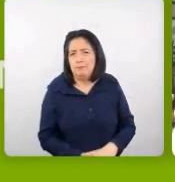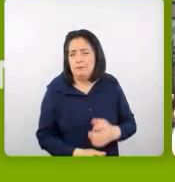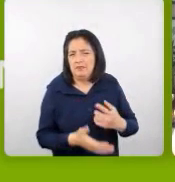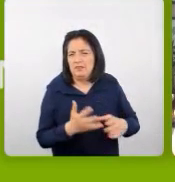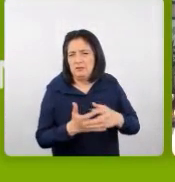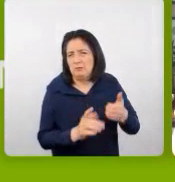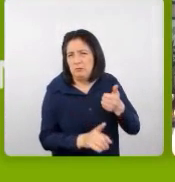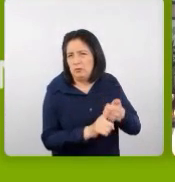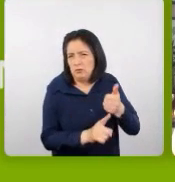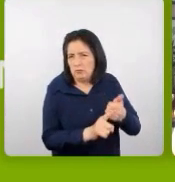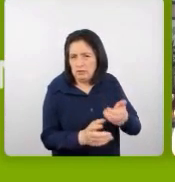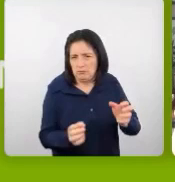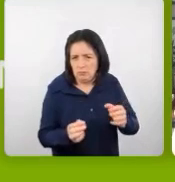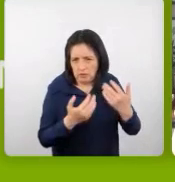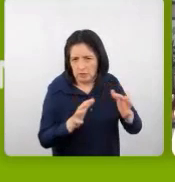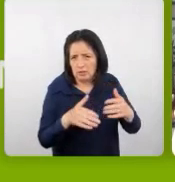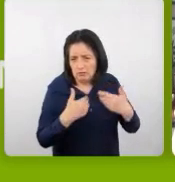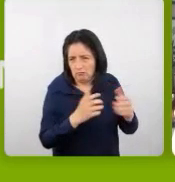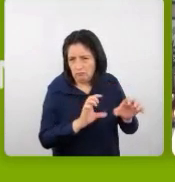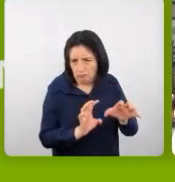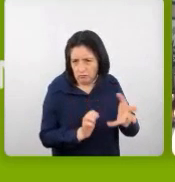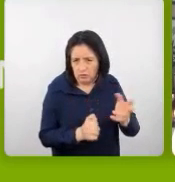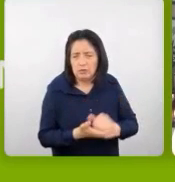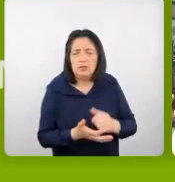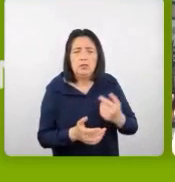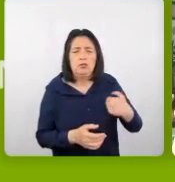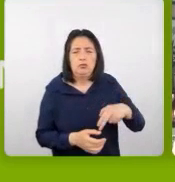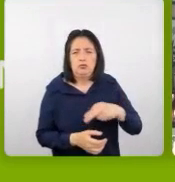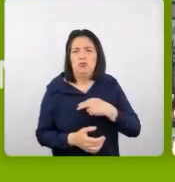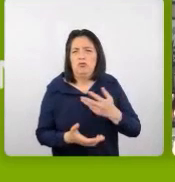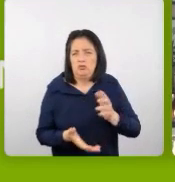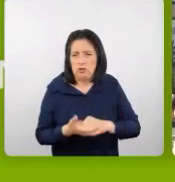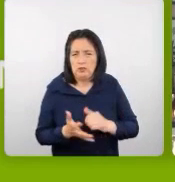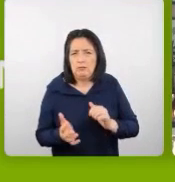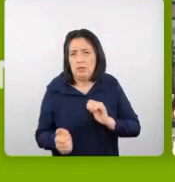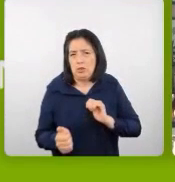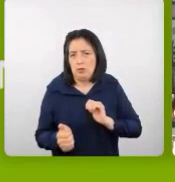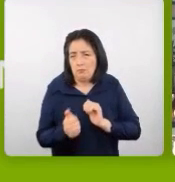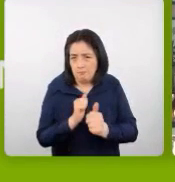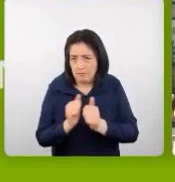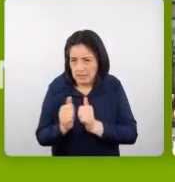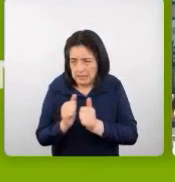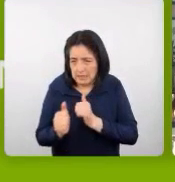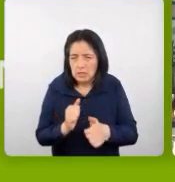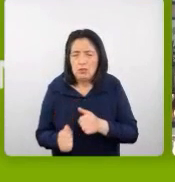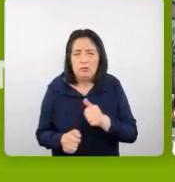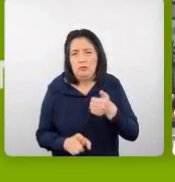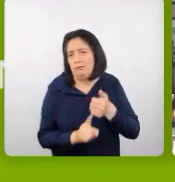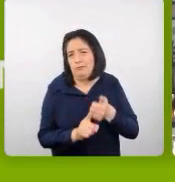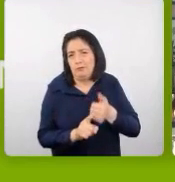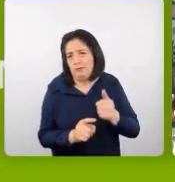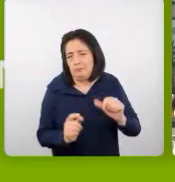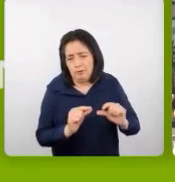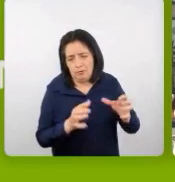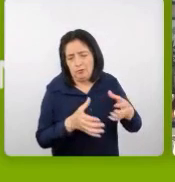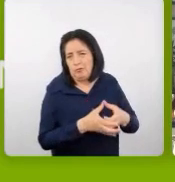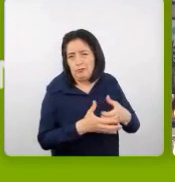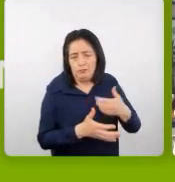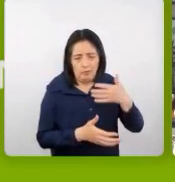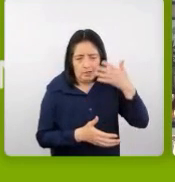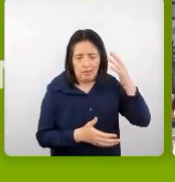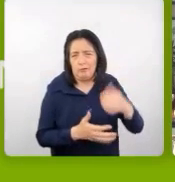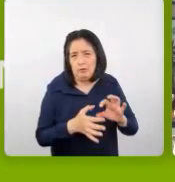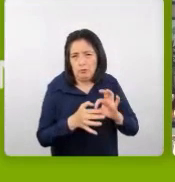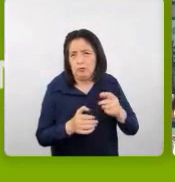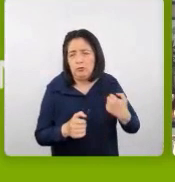por sí solo. Entonces, nosotros estaríamos compitiendo con el propio Emiratos Árabes Unidos, por lo cual nosotros estamos